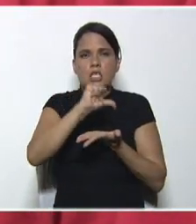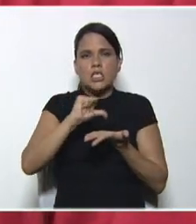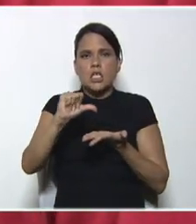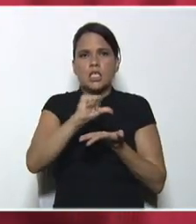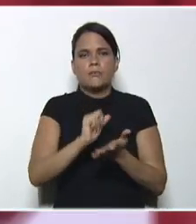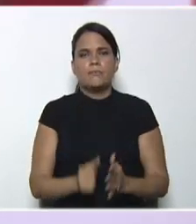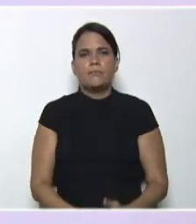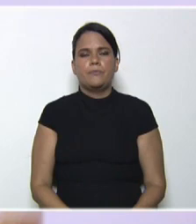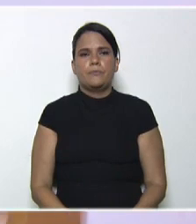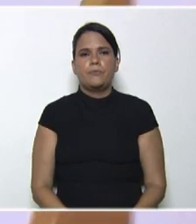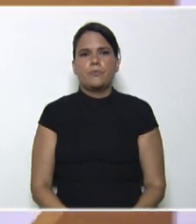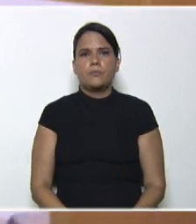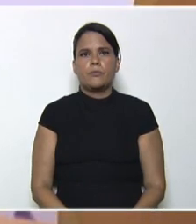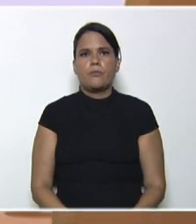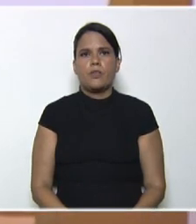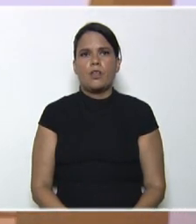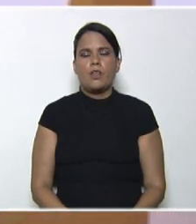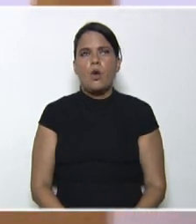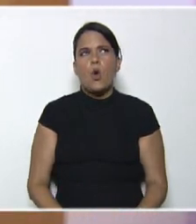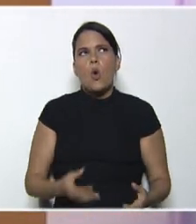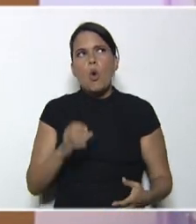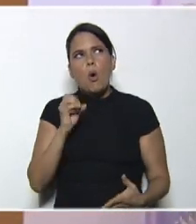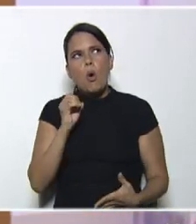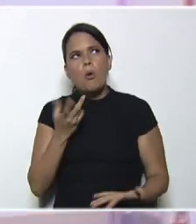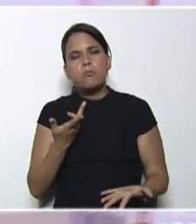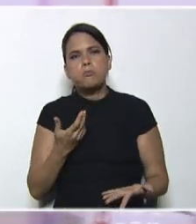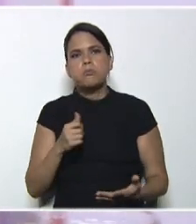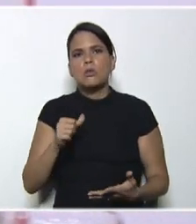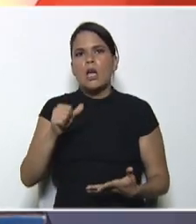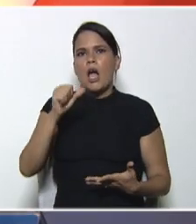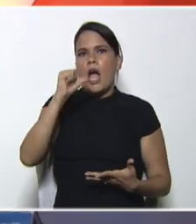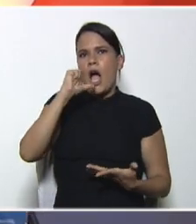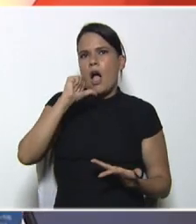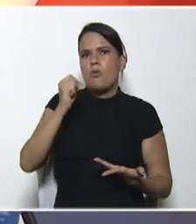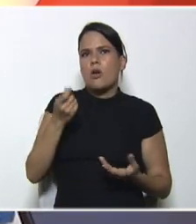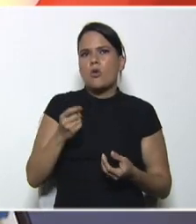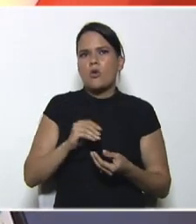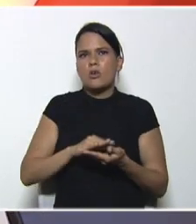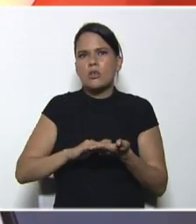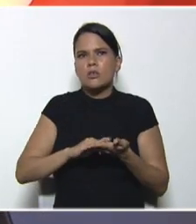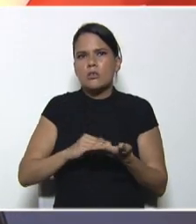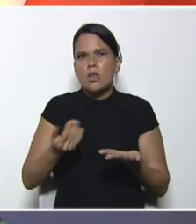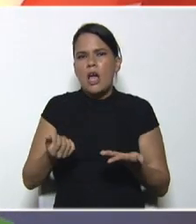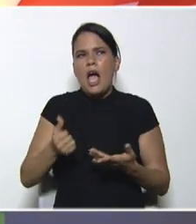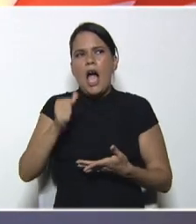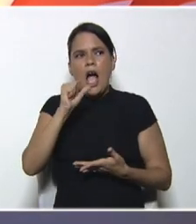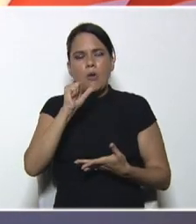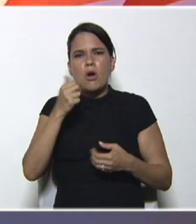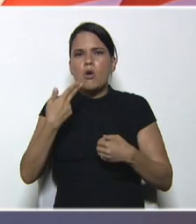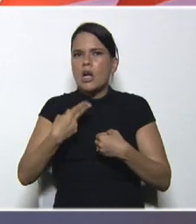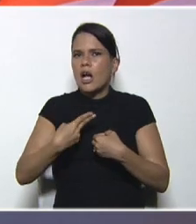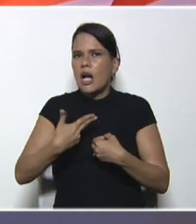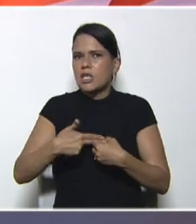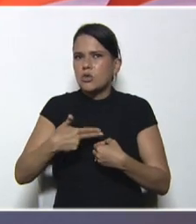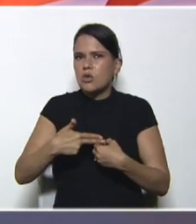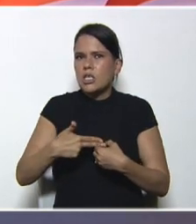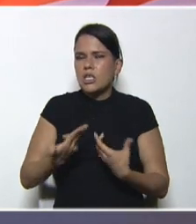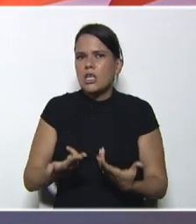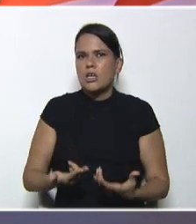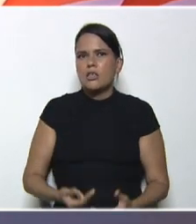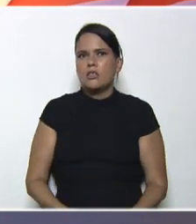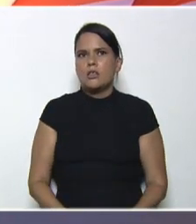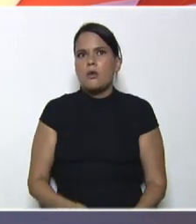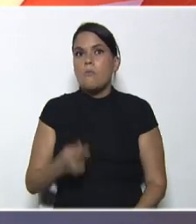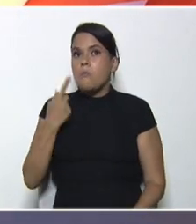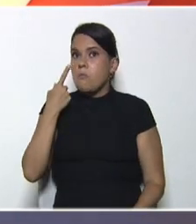con aceite. O agua con el antibacterial, agua con gasolina, que